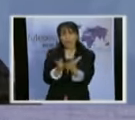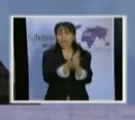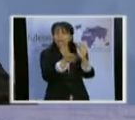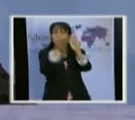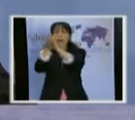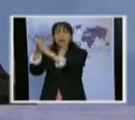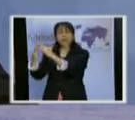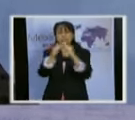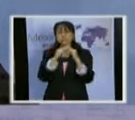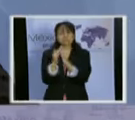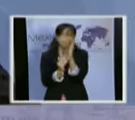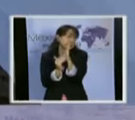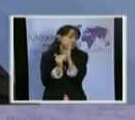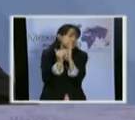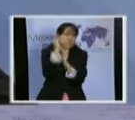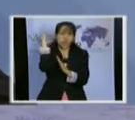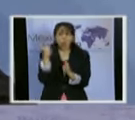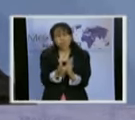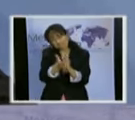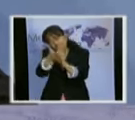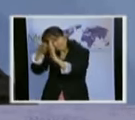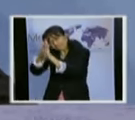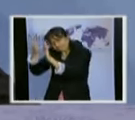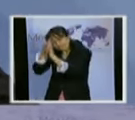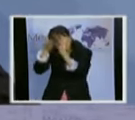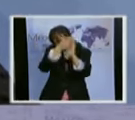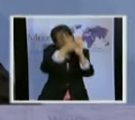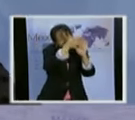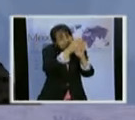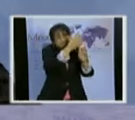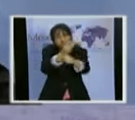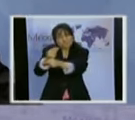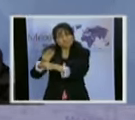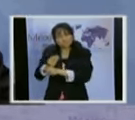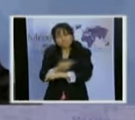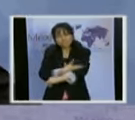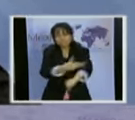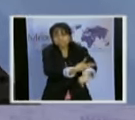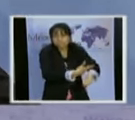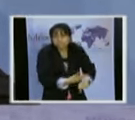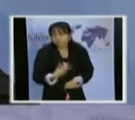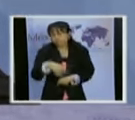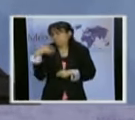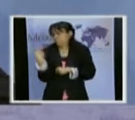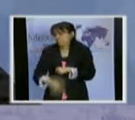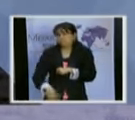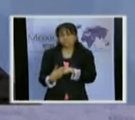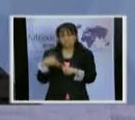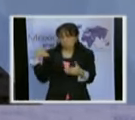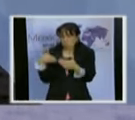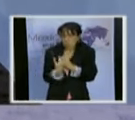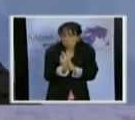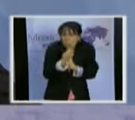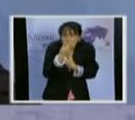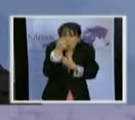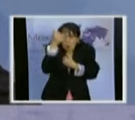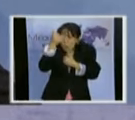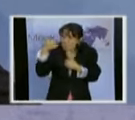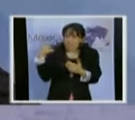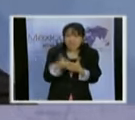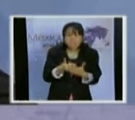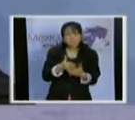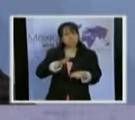duda, millones de viviendas, quizá récord a nivel mundial lo que se ha construido en tan poco tiempo, pero